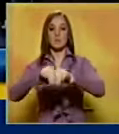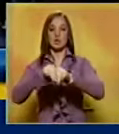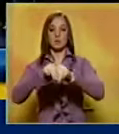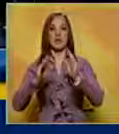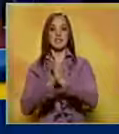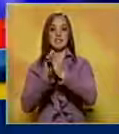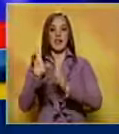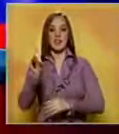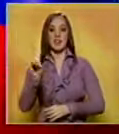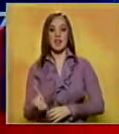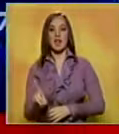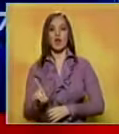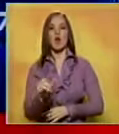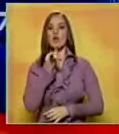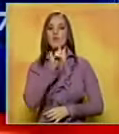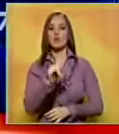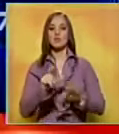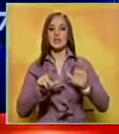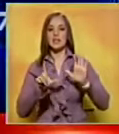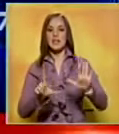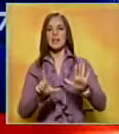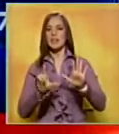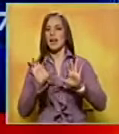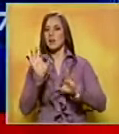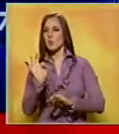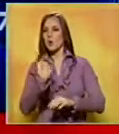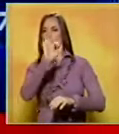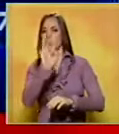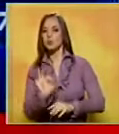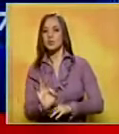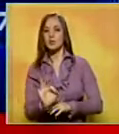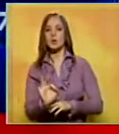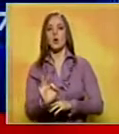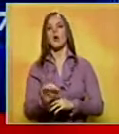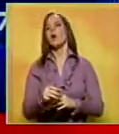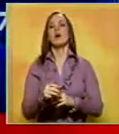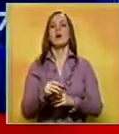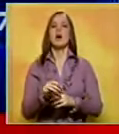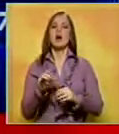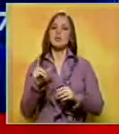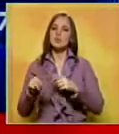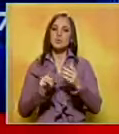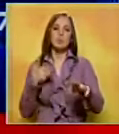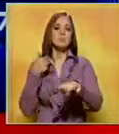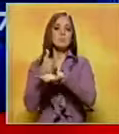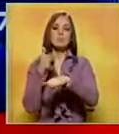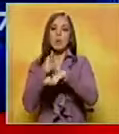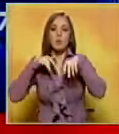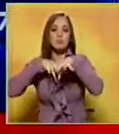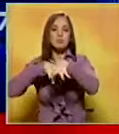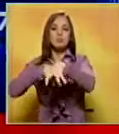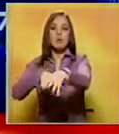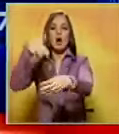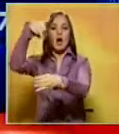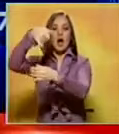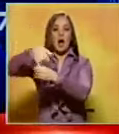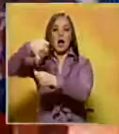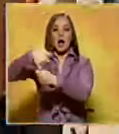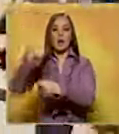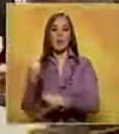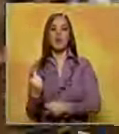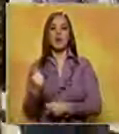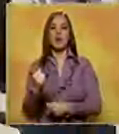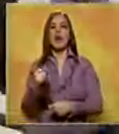informó que el 63.50% de 60.588 electores acudieron este domingo a votar, eligiendo a